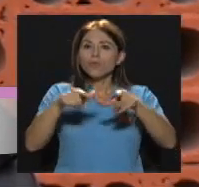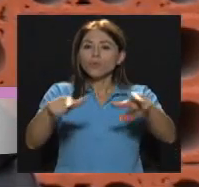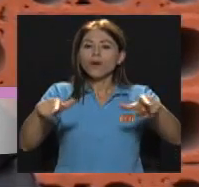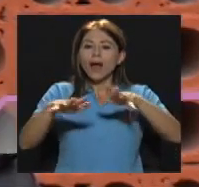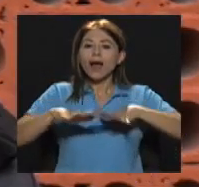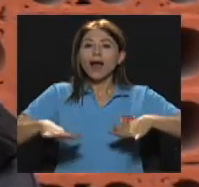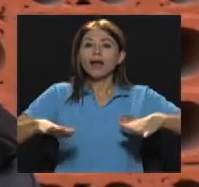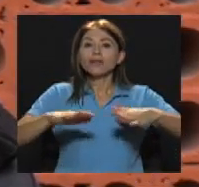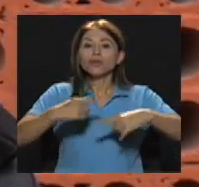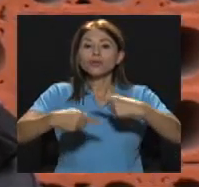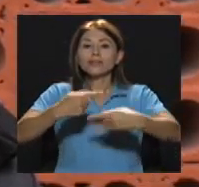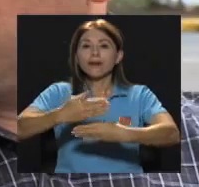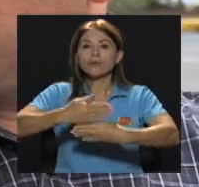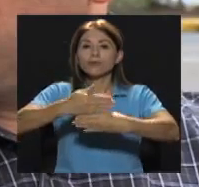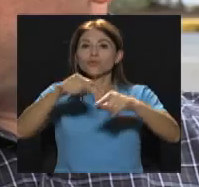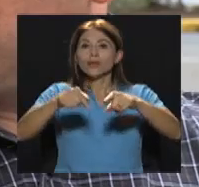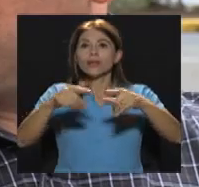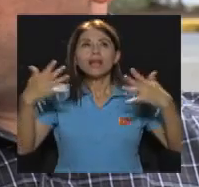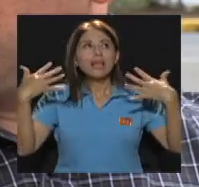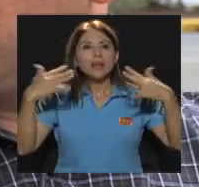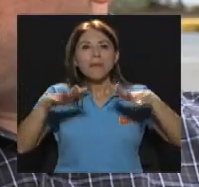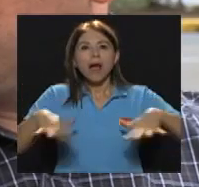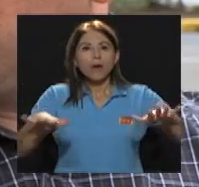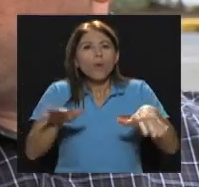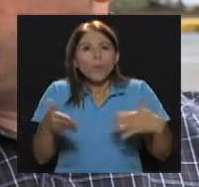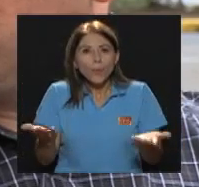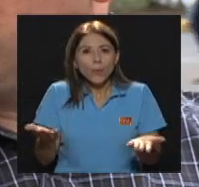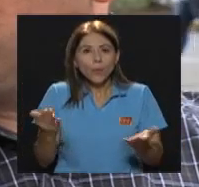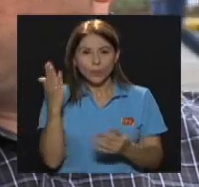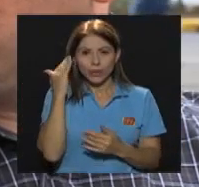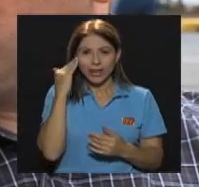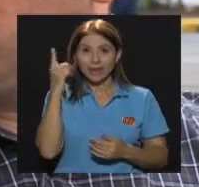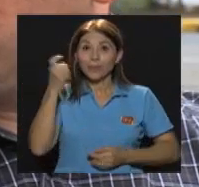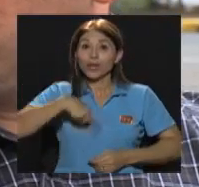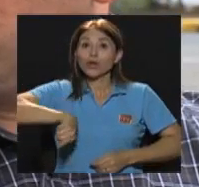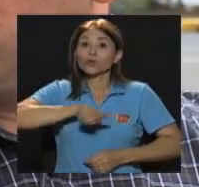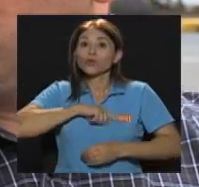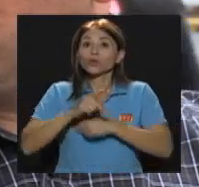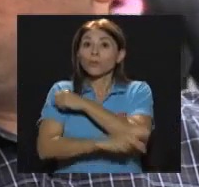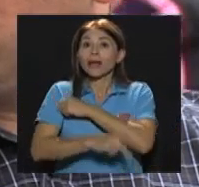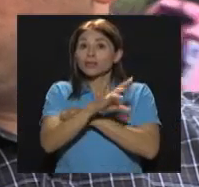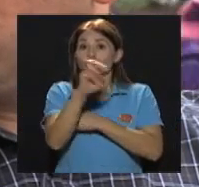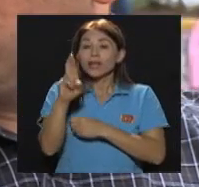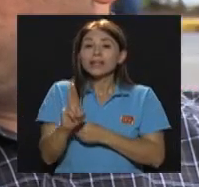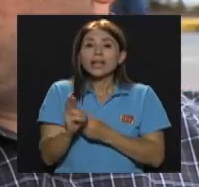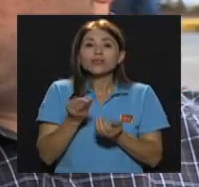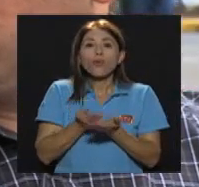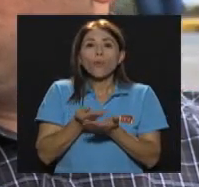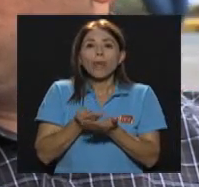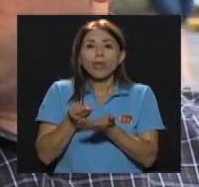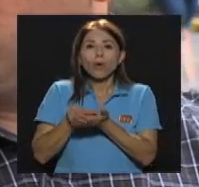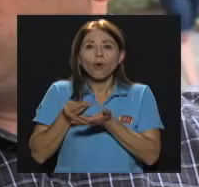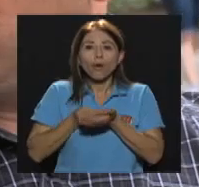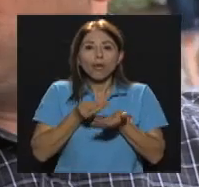va a construir esa vivienda. ¿Por qué esto? Porque nosotros somos un país húmedo La humedad es la que